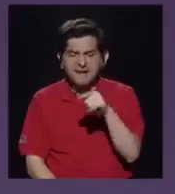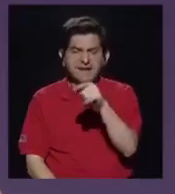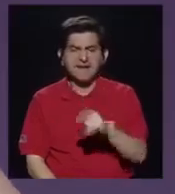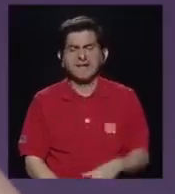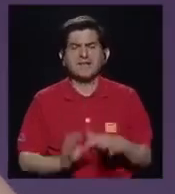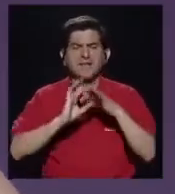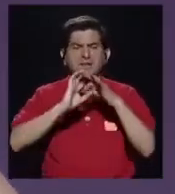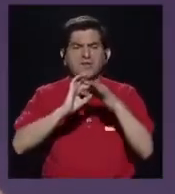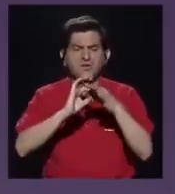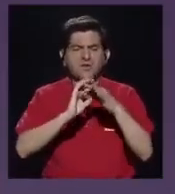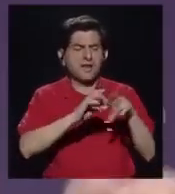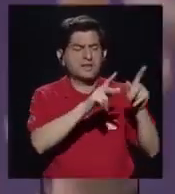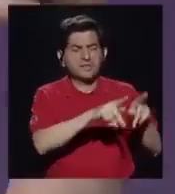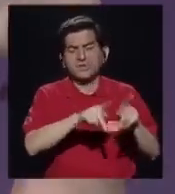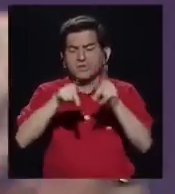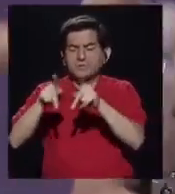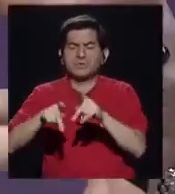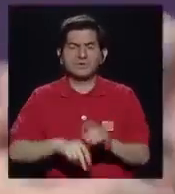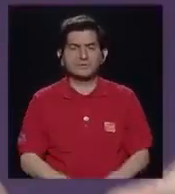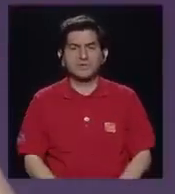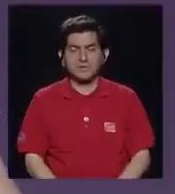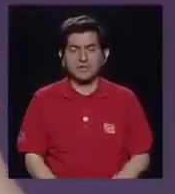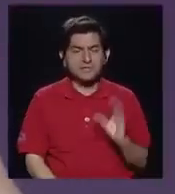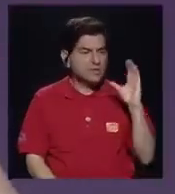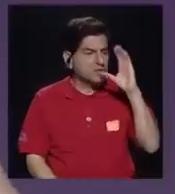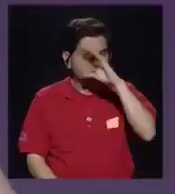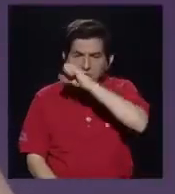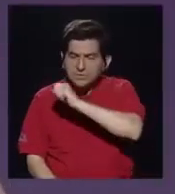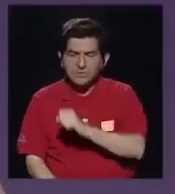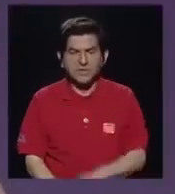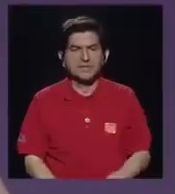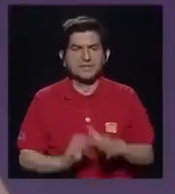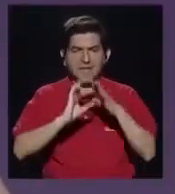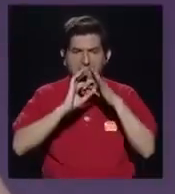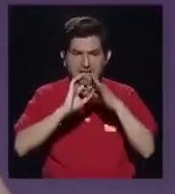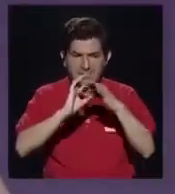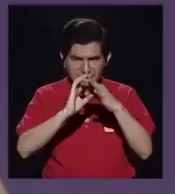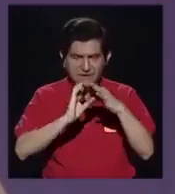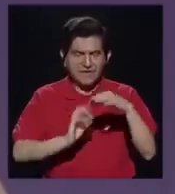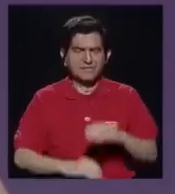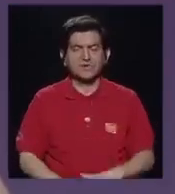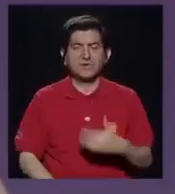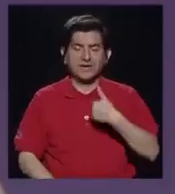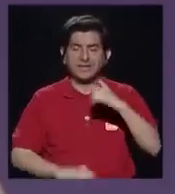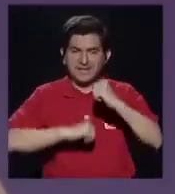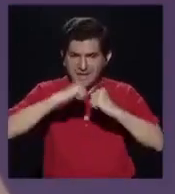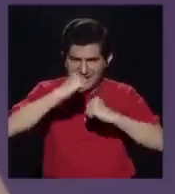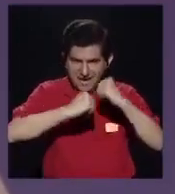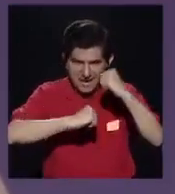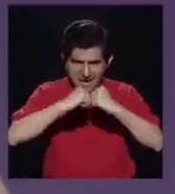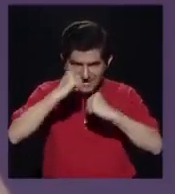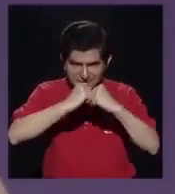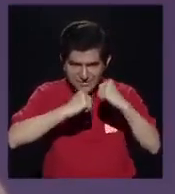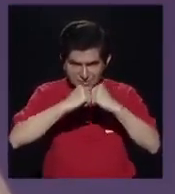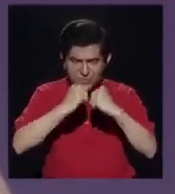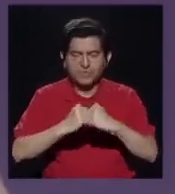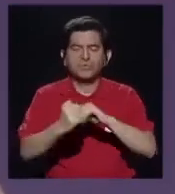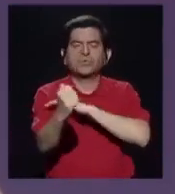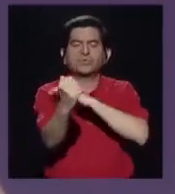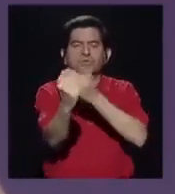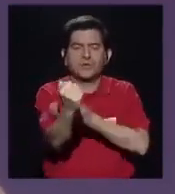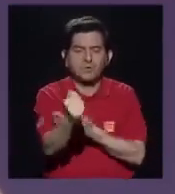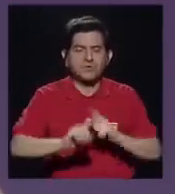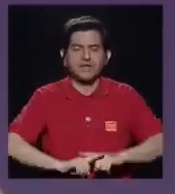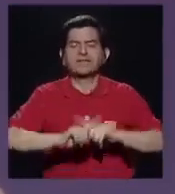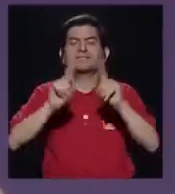una relación entre personas y no perciben que es una relación una estructura relacional de poderes